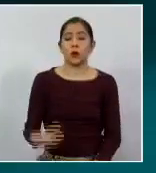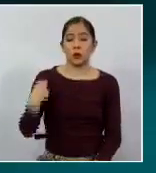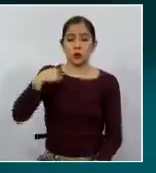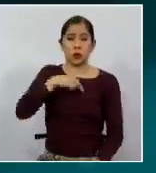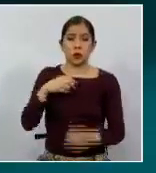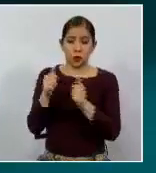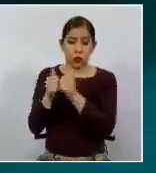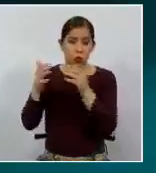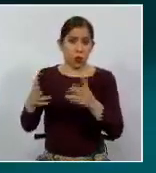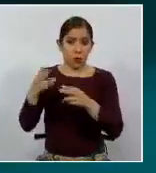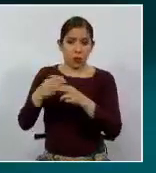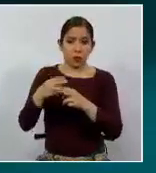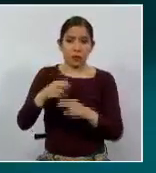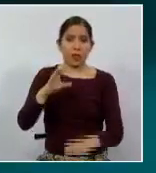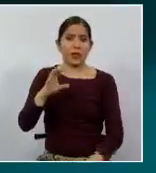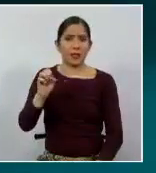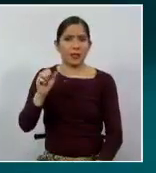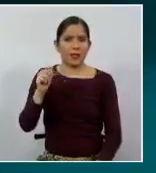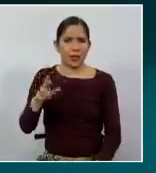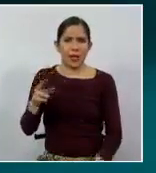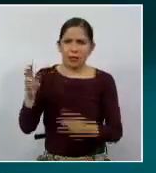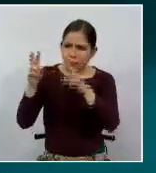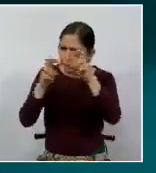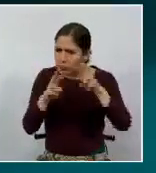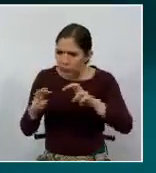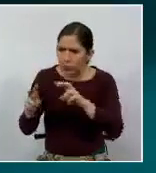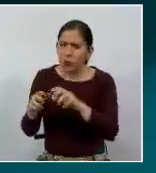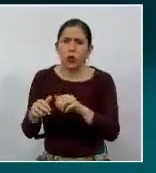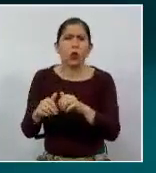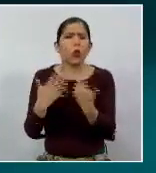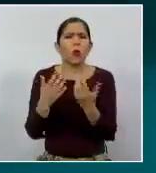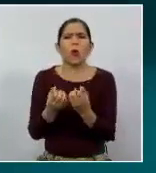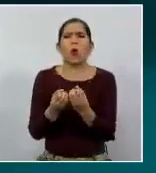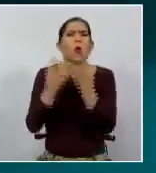compañero de trabajo César Cárdenas nos brinda datos acerca de las personas desaparecidas.